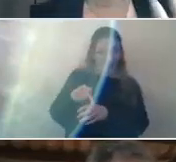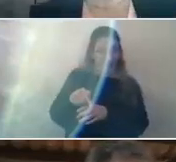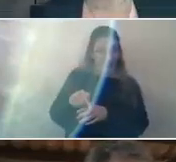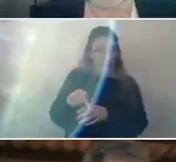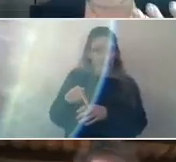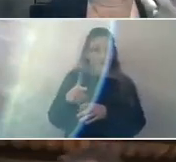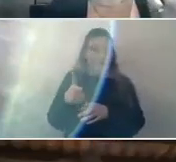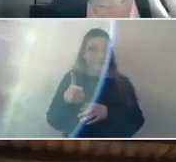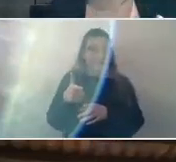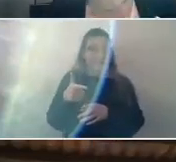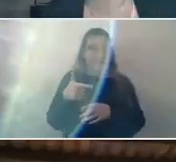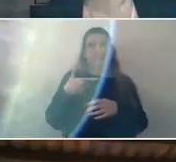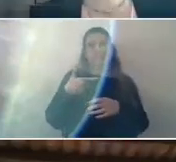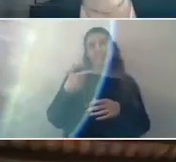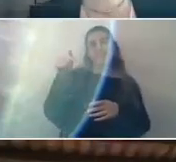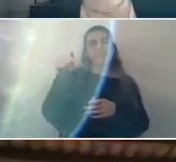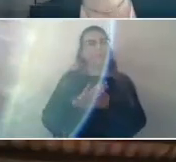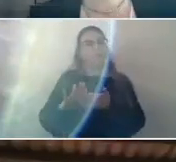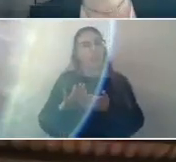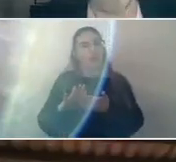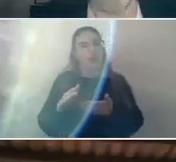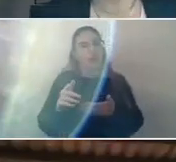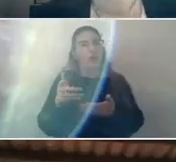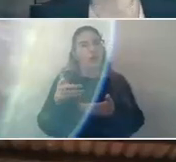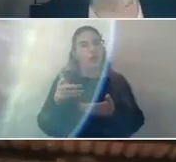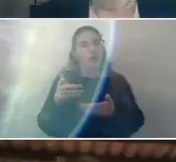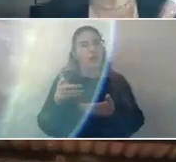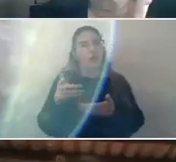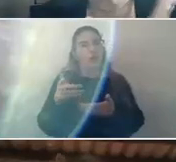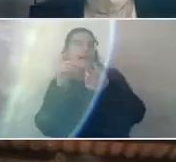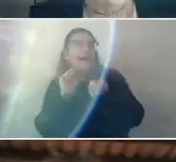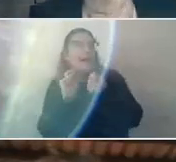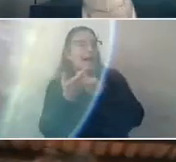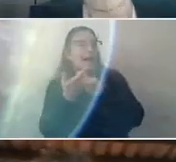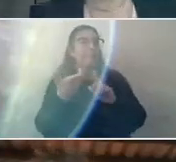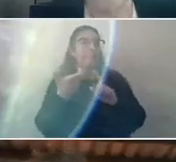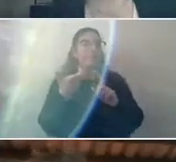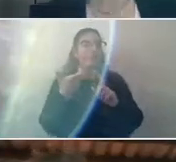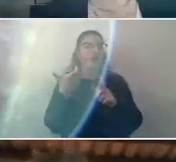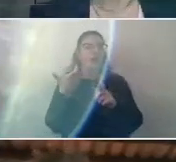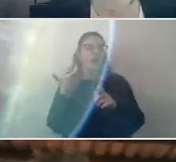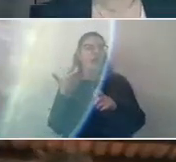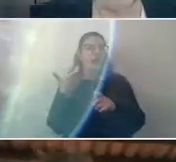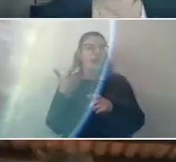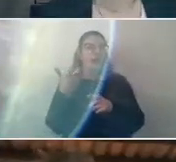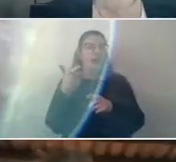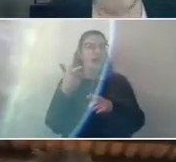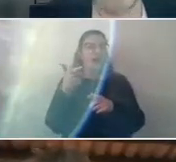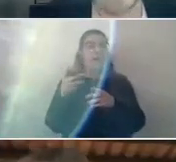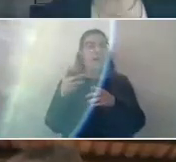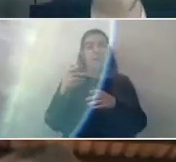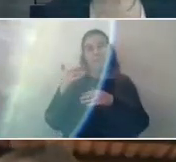social que es transversal que permite una nueva mirada que tenga que ver con la discapacidad pasaron cosas